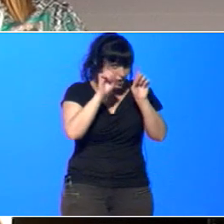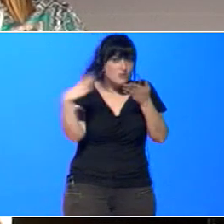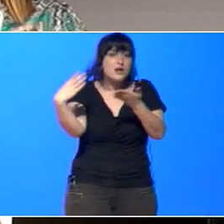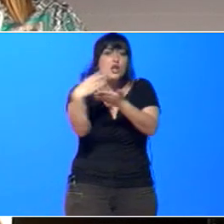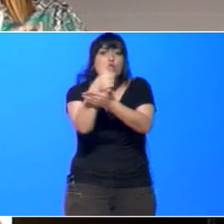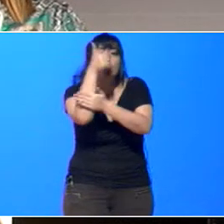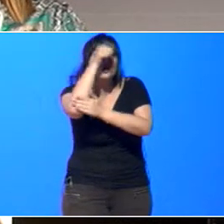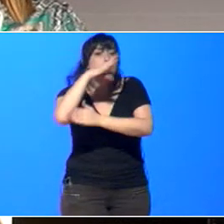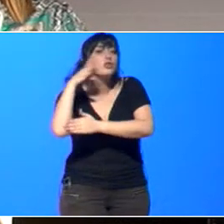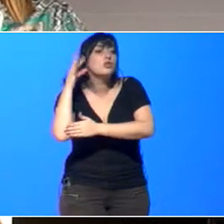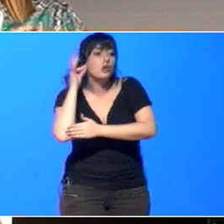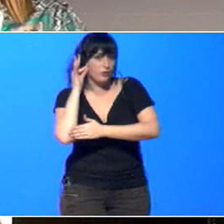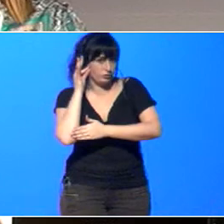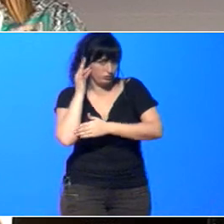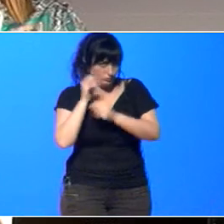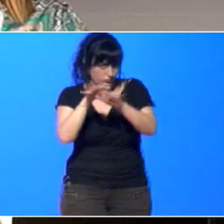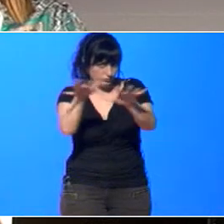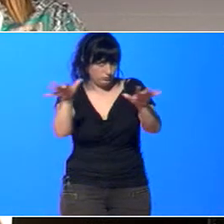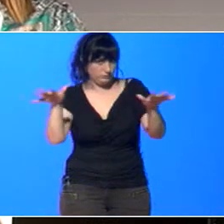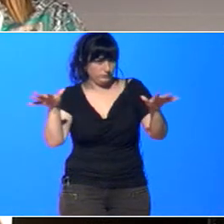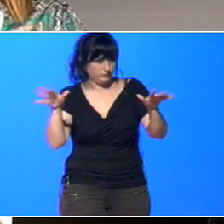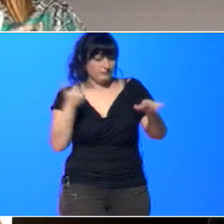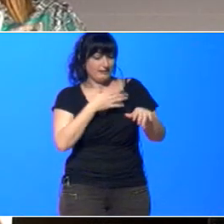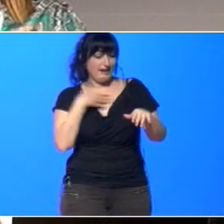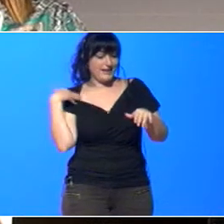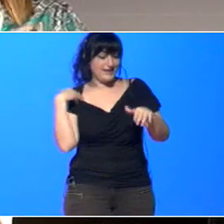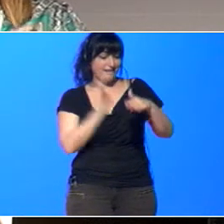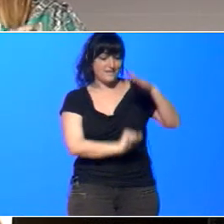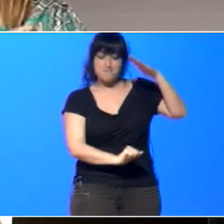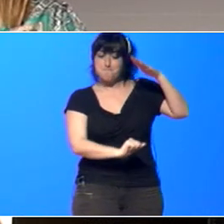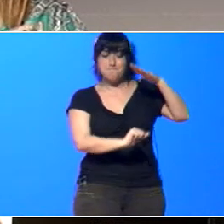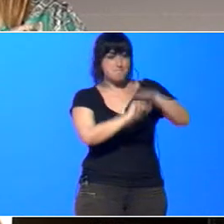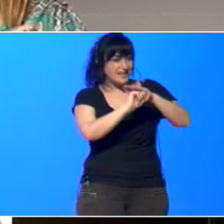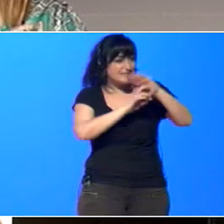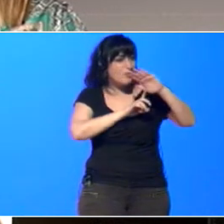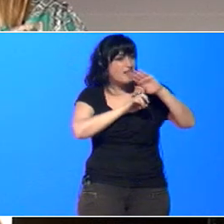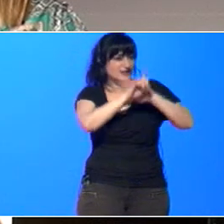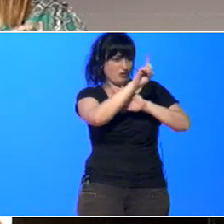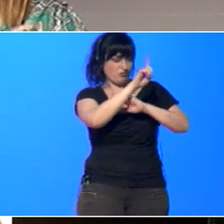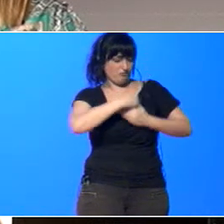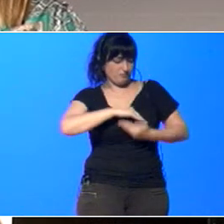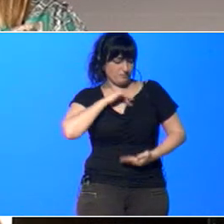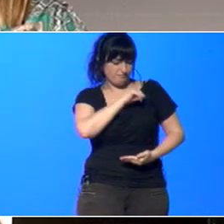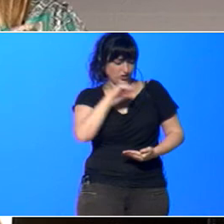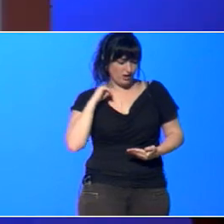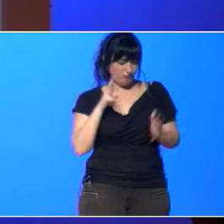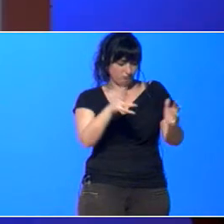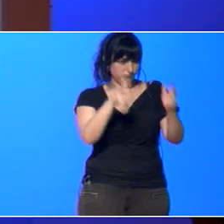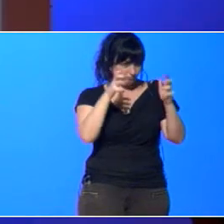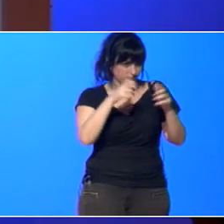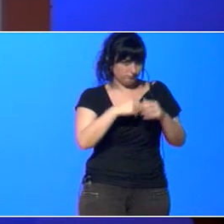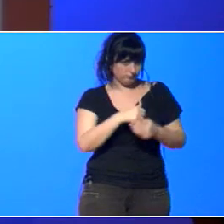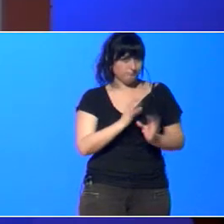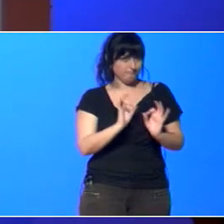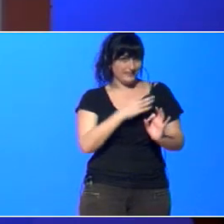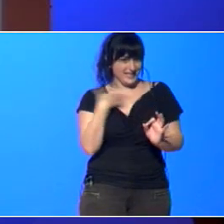Y quiere conseguir el máximo de desarrollo de las capacidades personales. Y dice, y